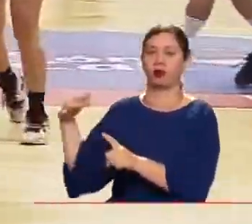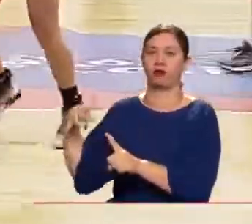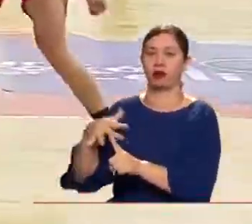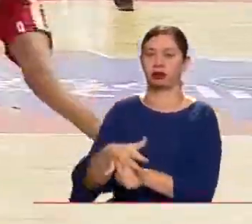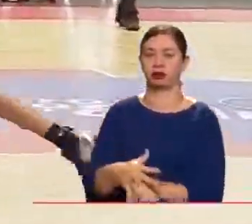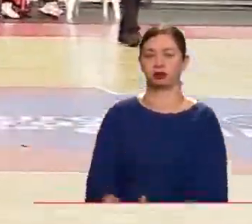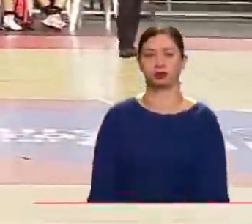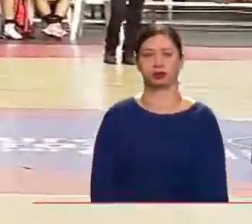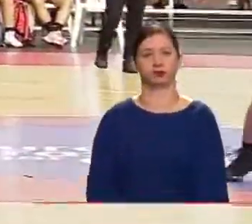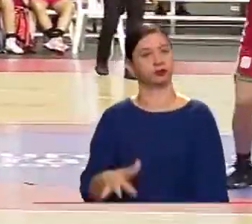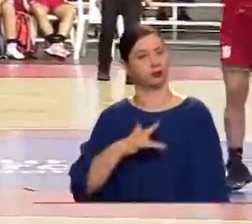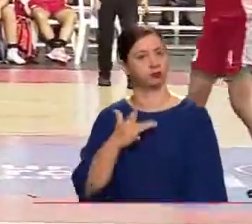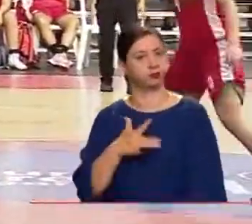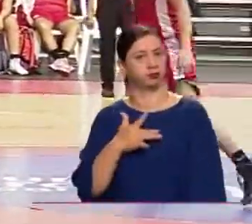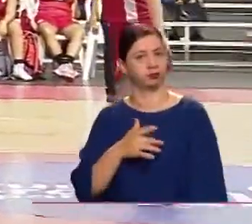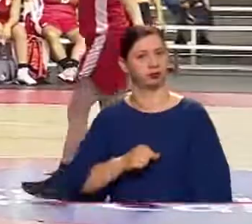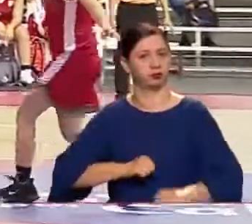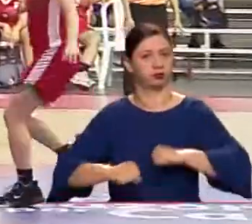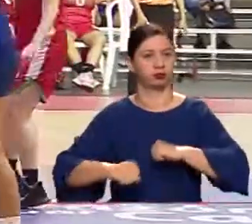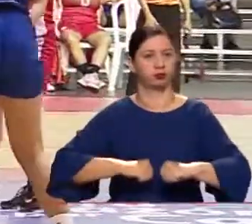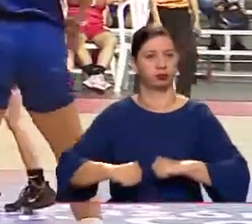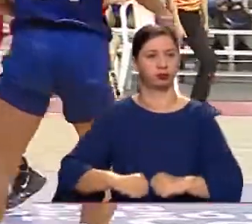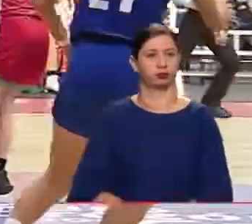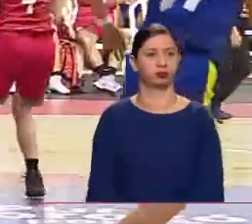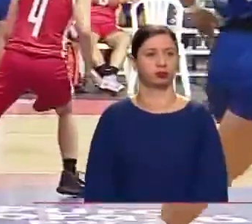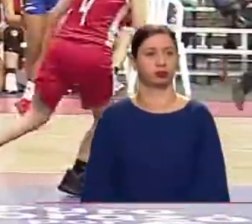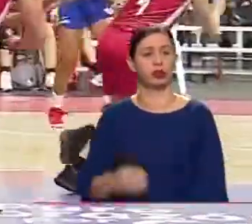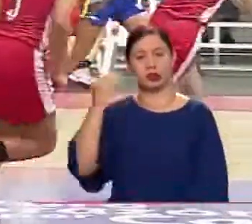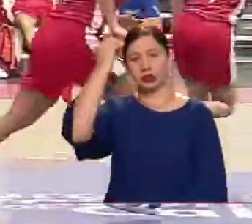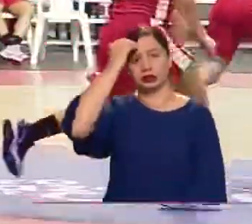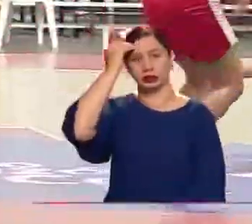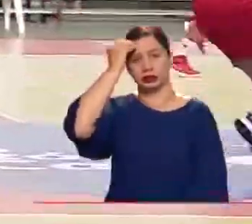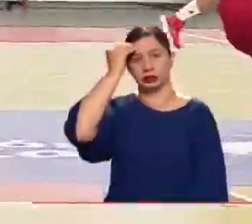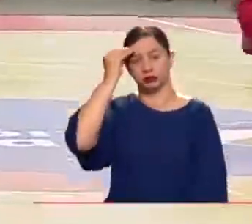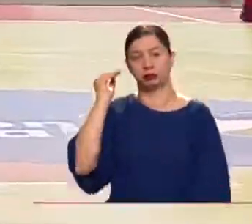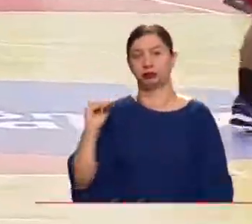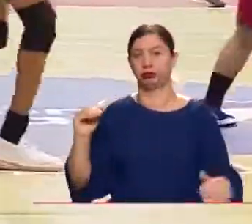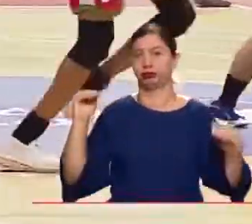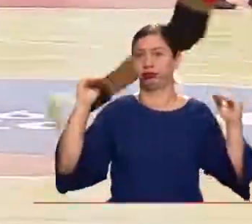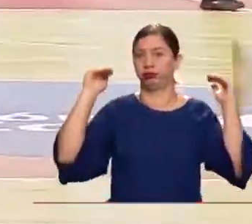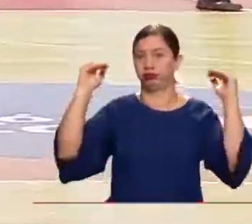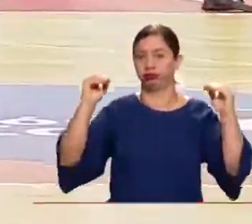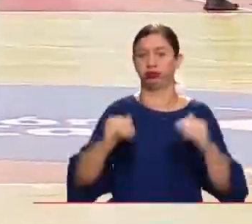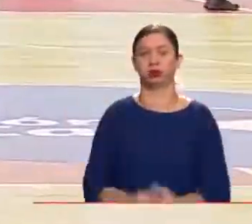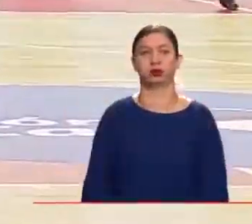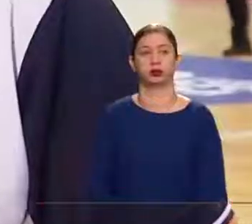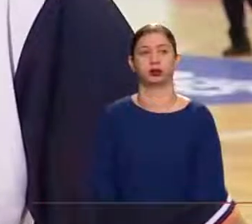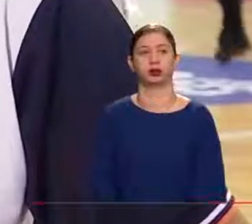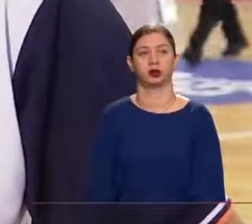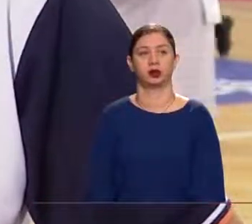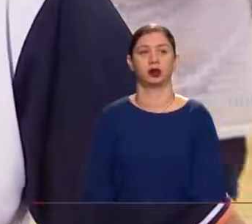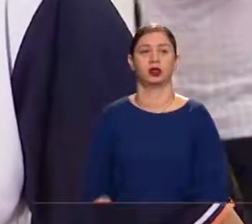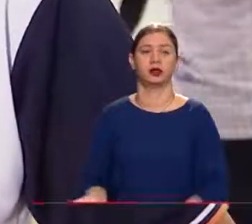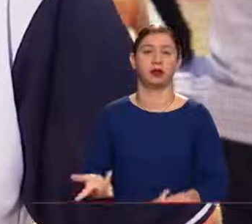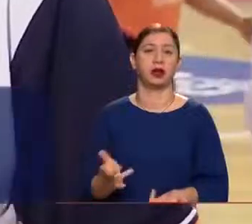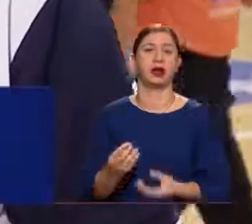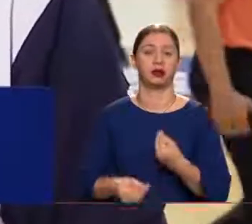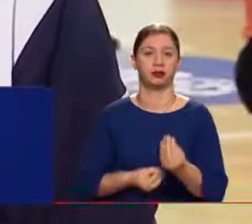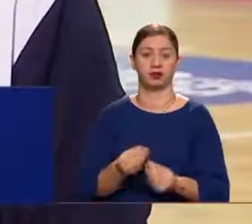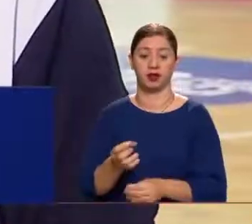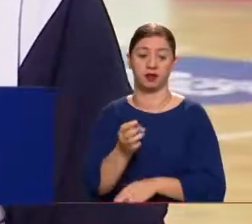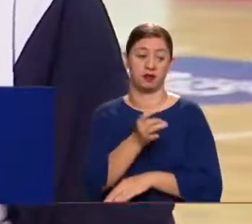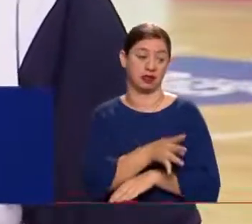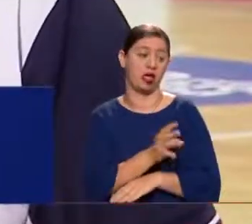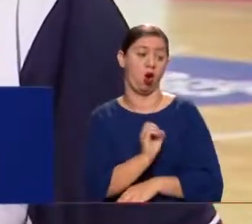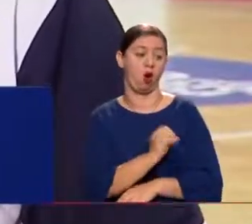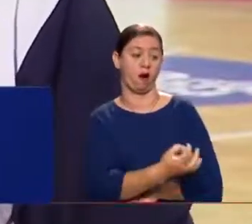La motivación y la preparación, la expectativa es grande. Nosotros, el que no espera vencer, está vencido. Y